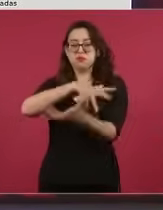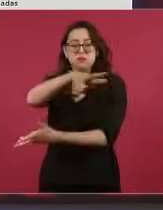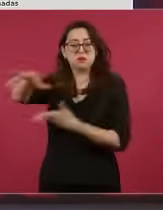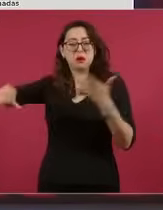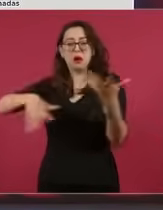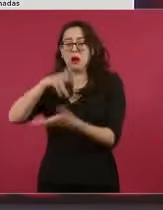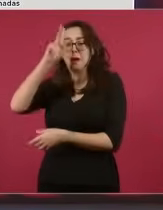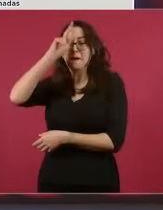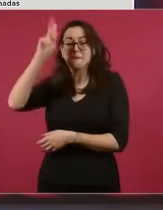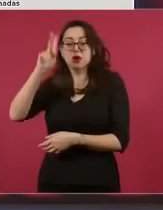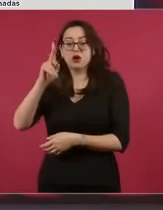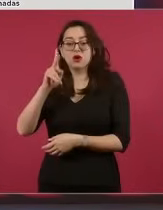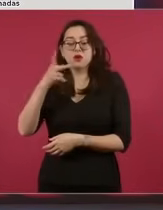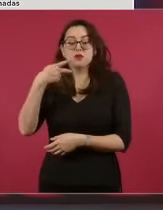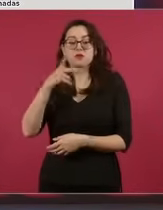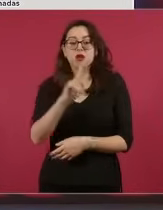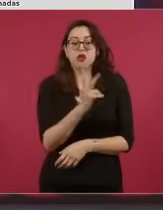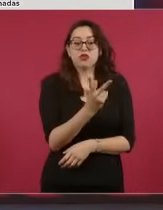Todo tiene